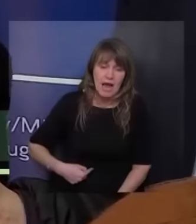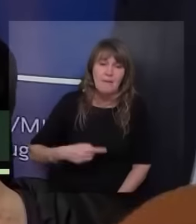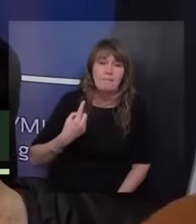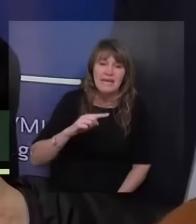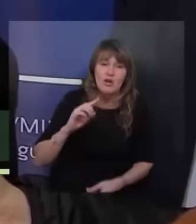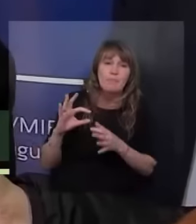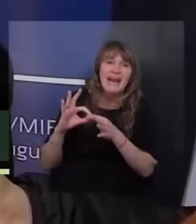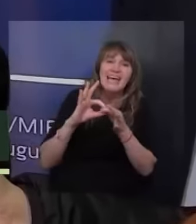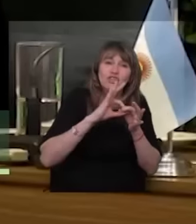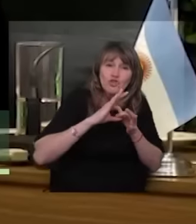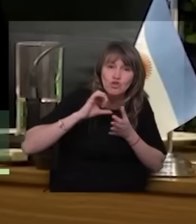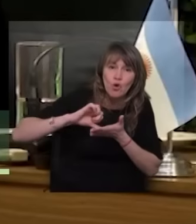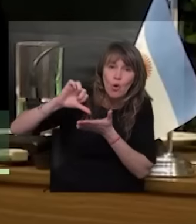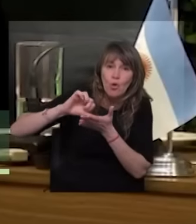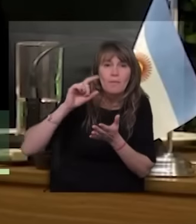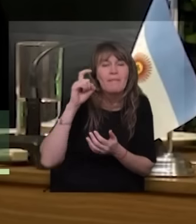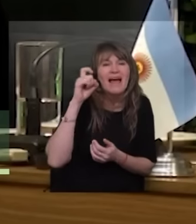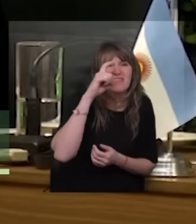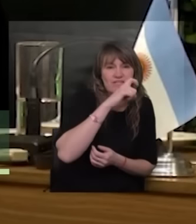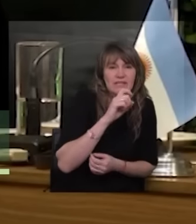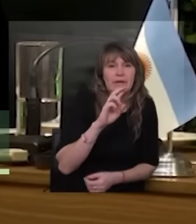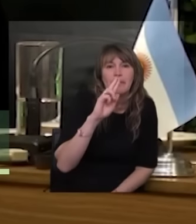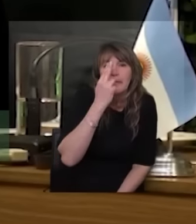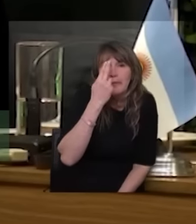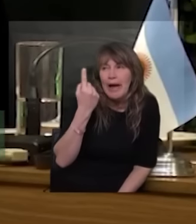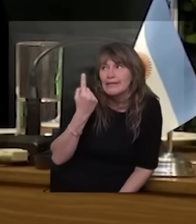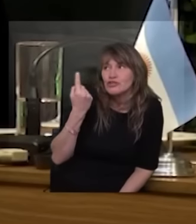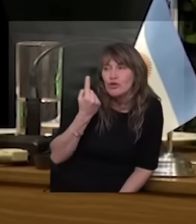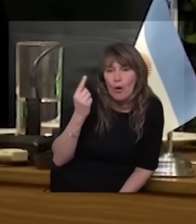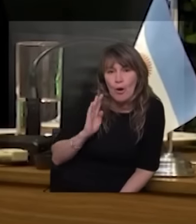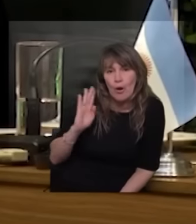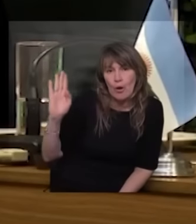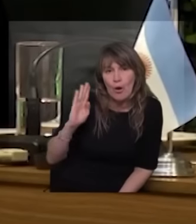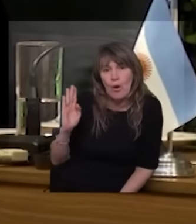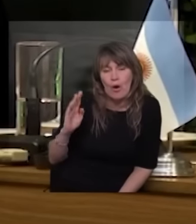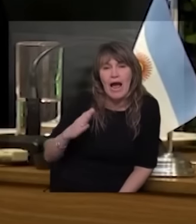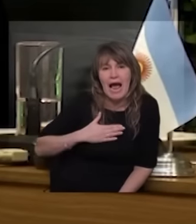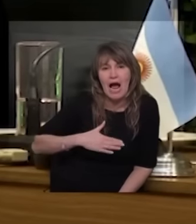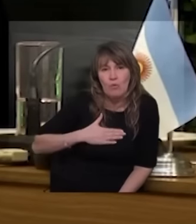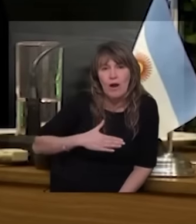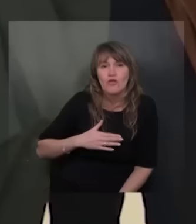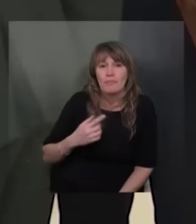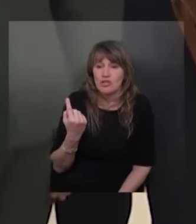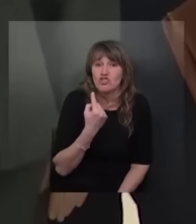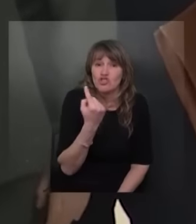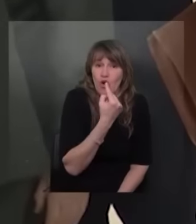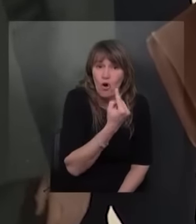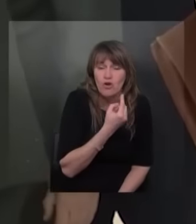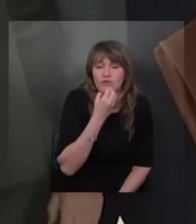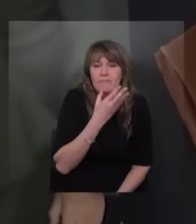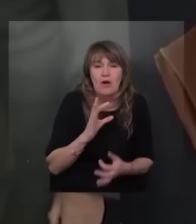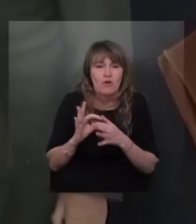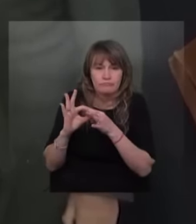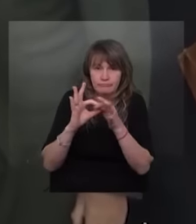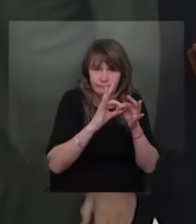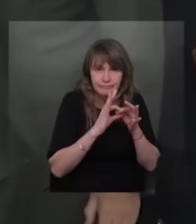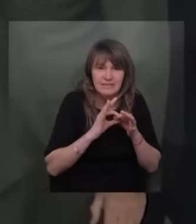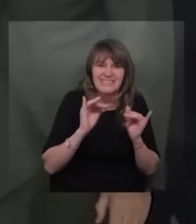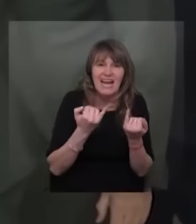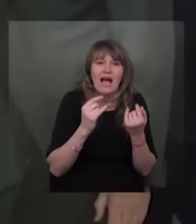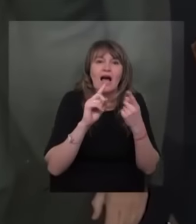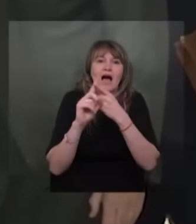llegar a un acuerdo con ese país que para Uruguay al destacar que solos somos mucho más complementarios Recordando el principio de acuerdo